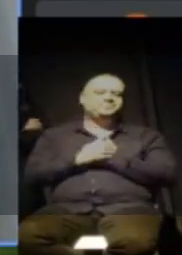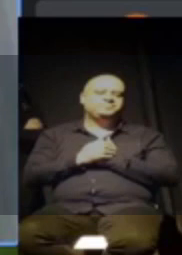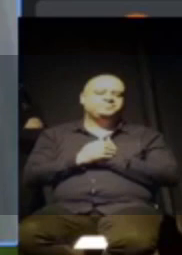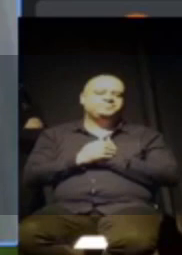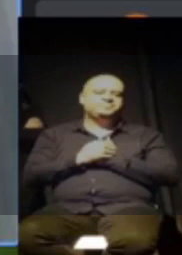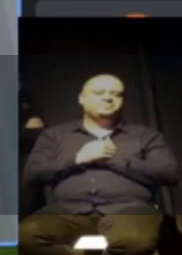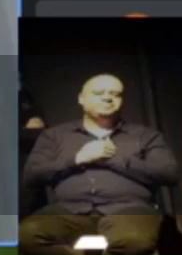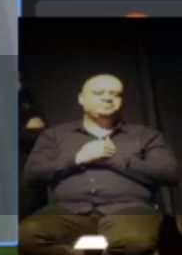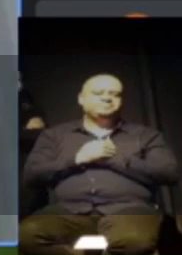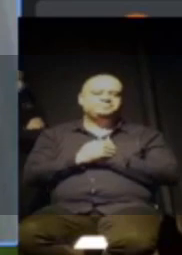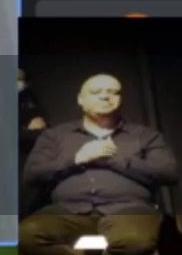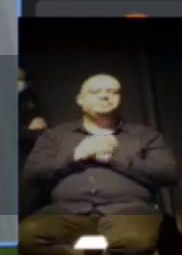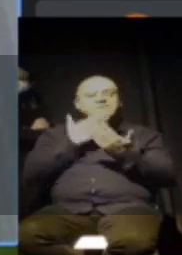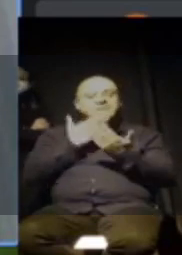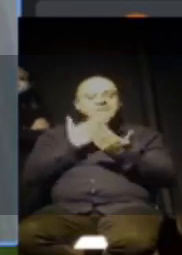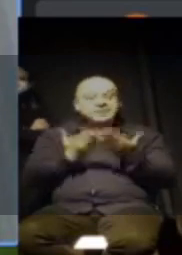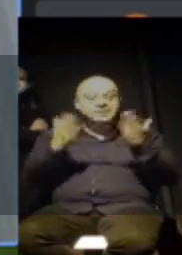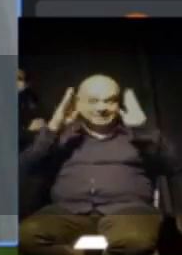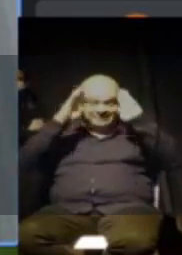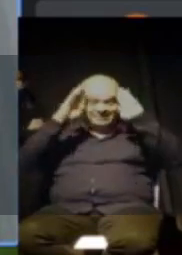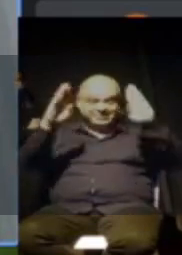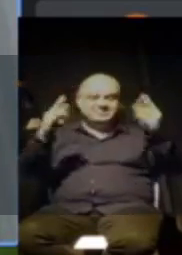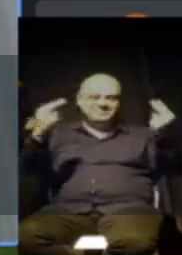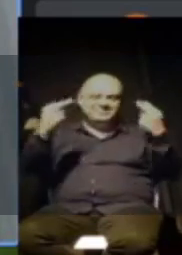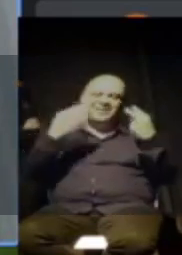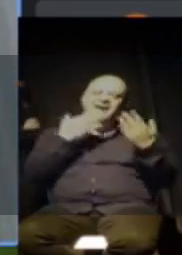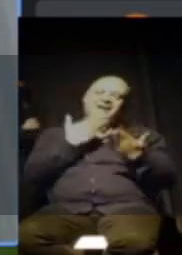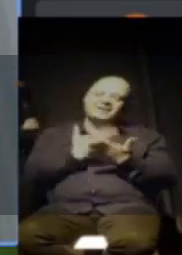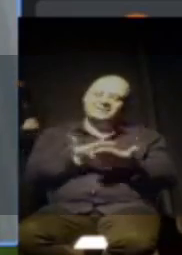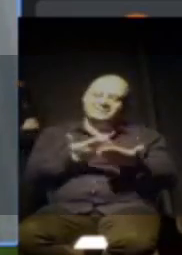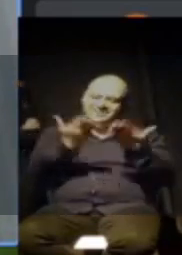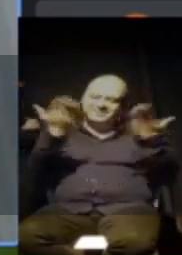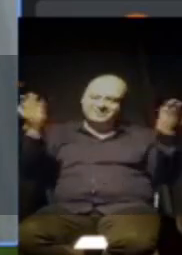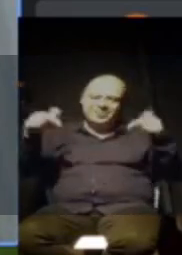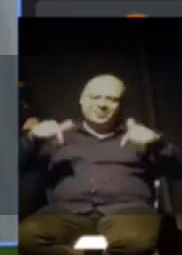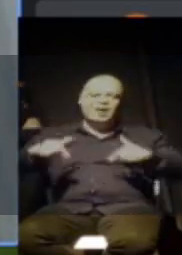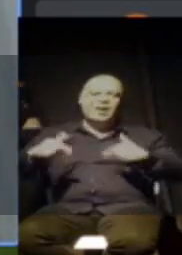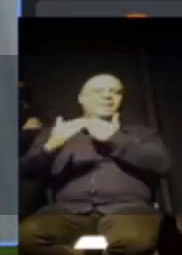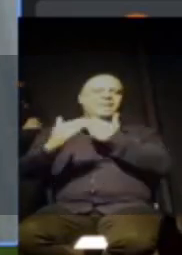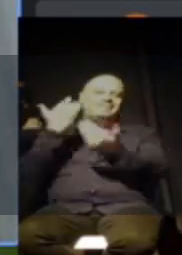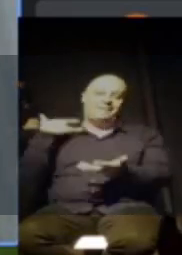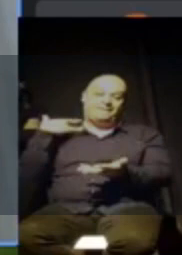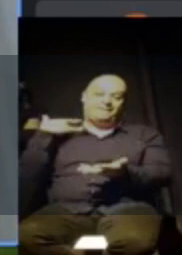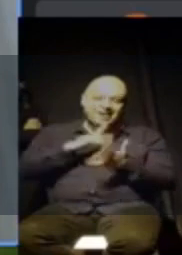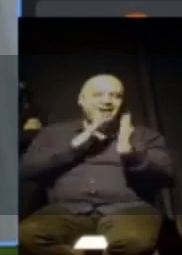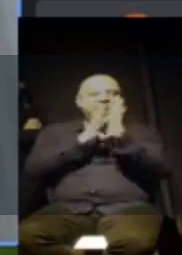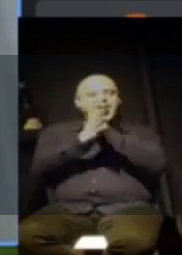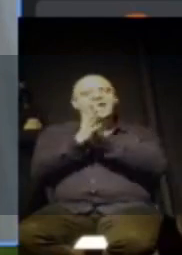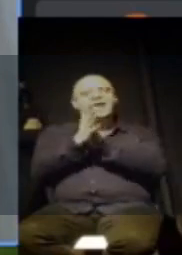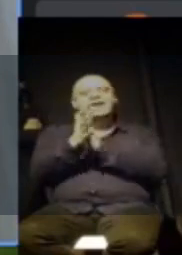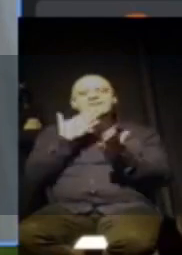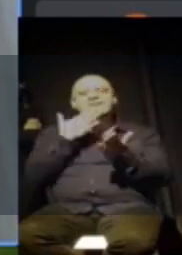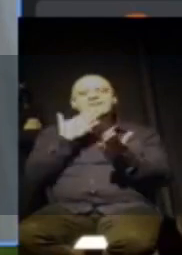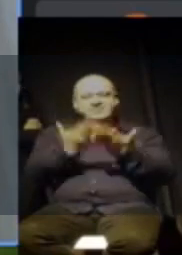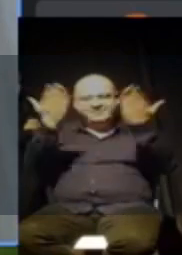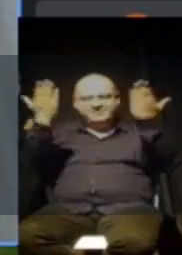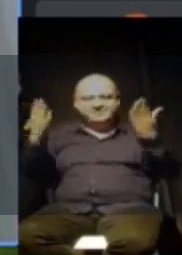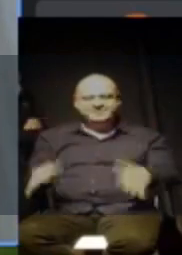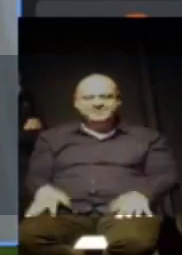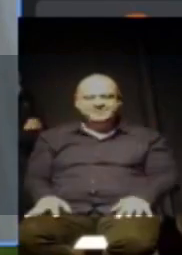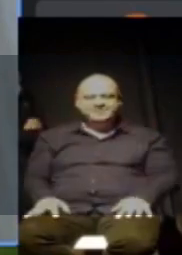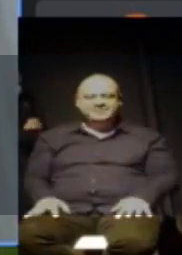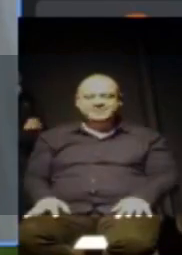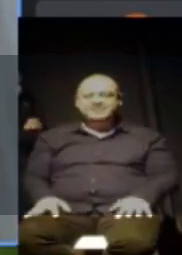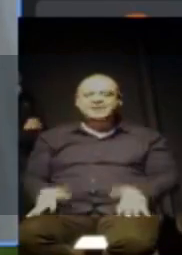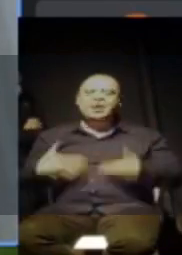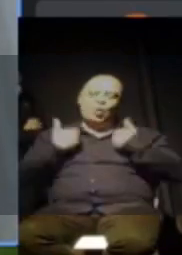gracias por su atención y por esta noble invitación. Bueno, agradado de,